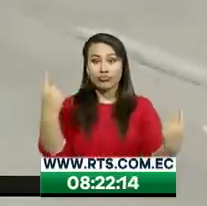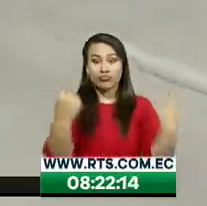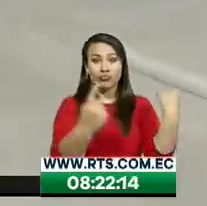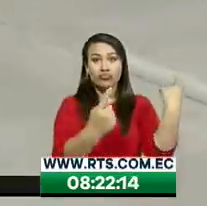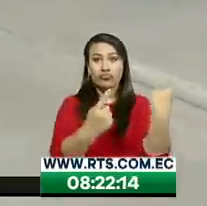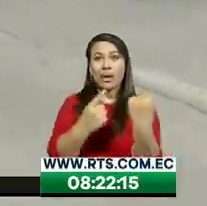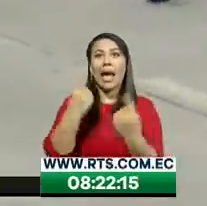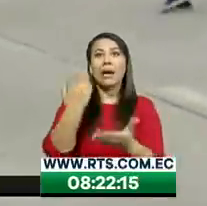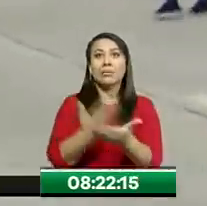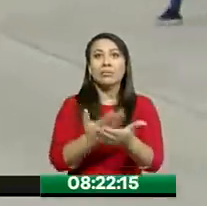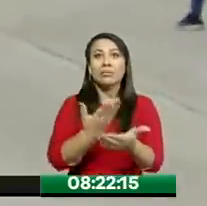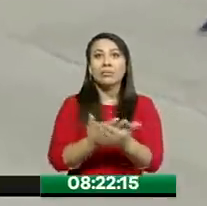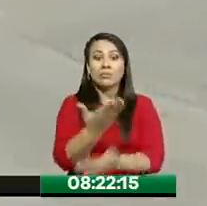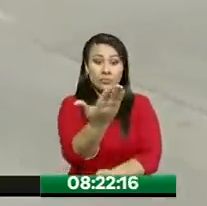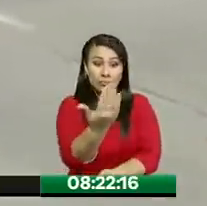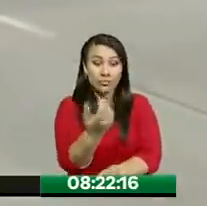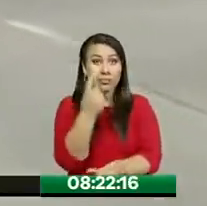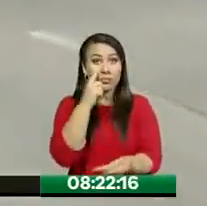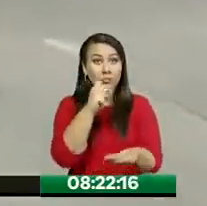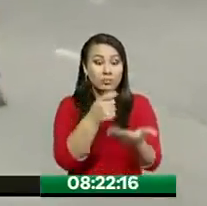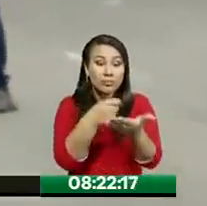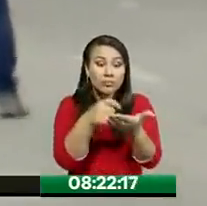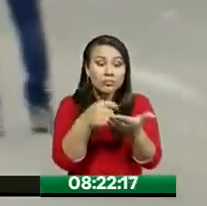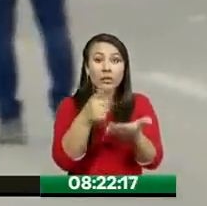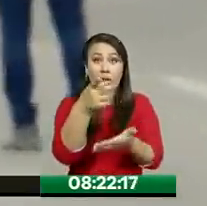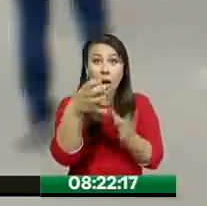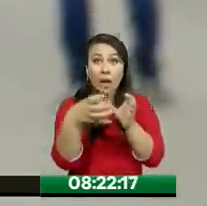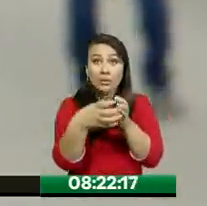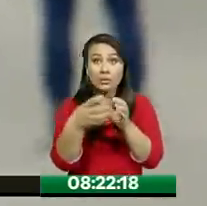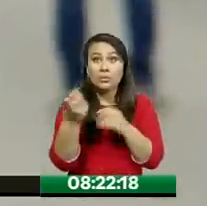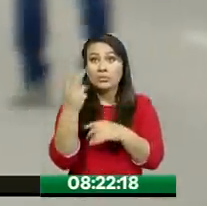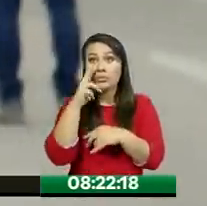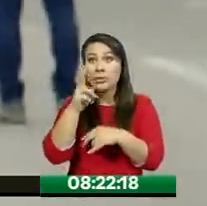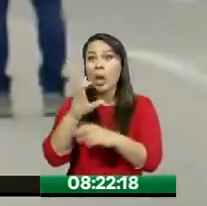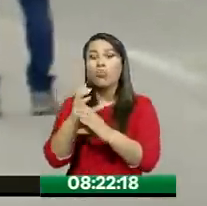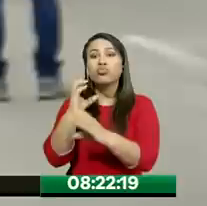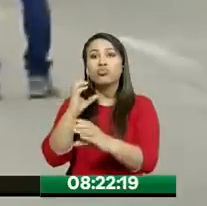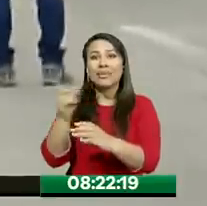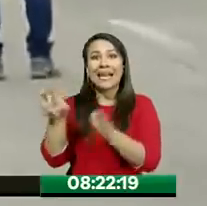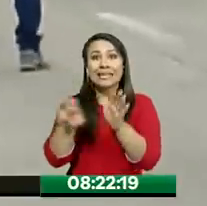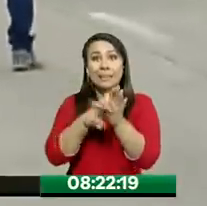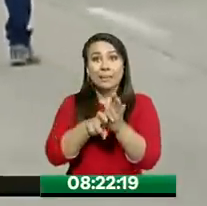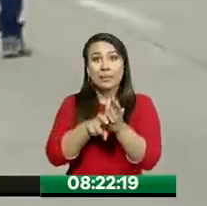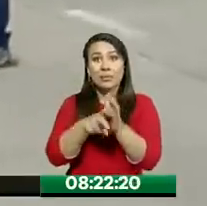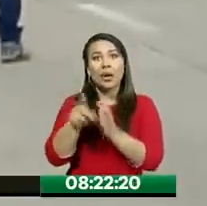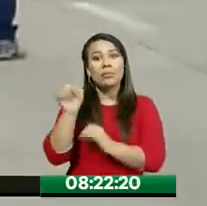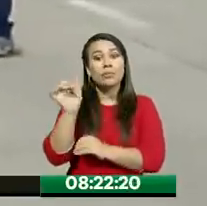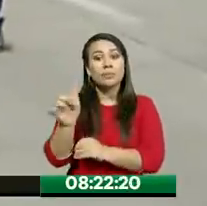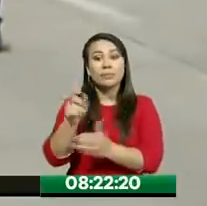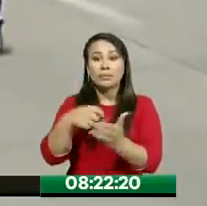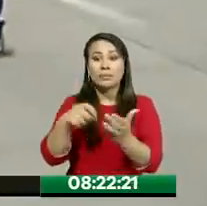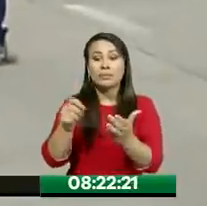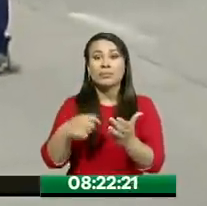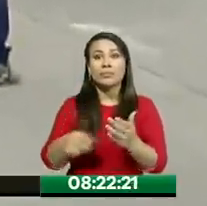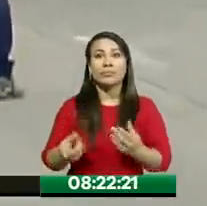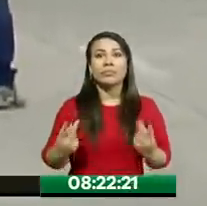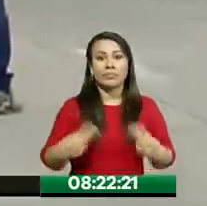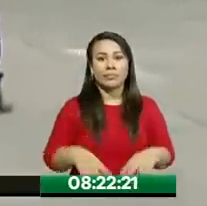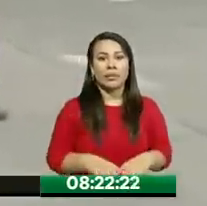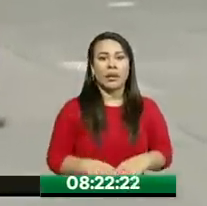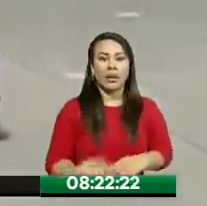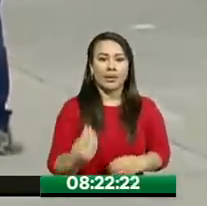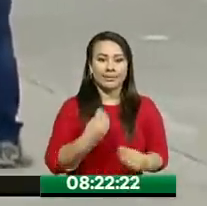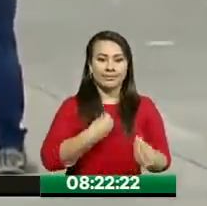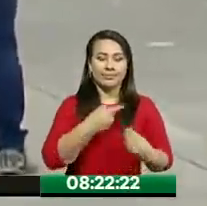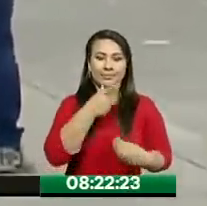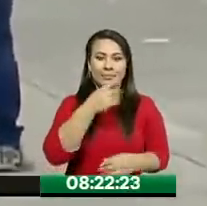las versiones y están a la espera de que el juez conozca lo acontecido. Que se convierte en un delito de ejercicio público de la acción, por